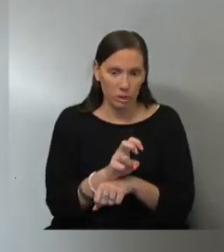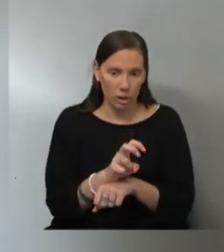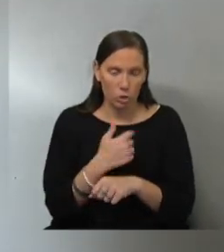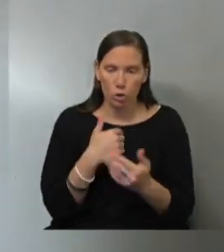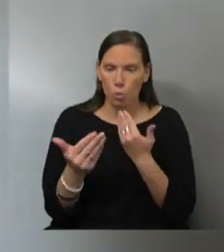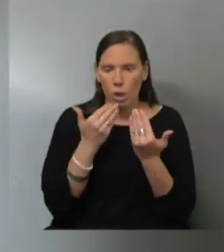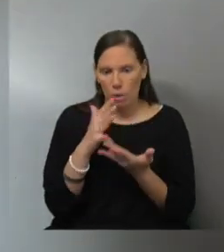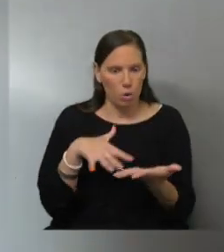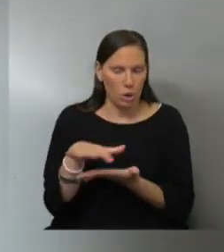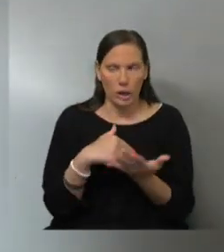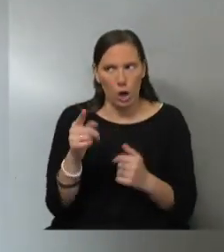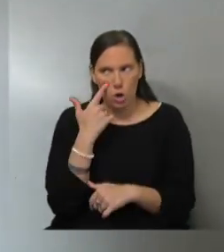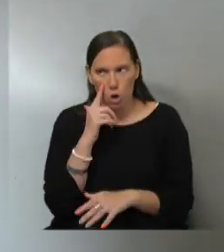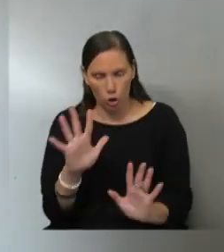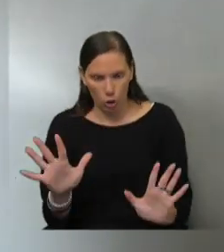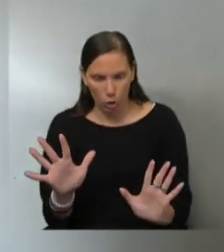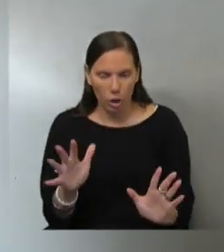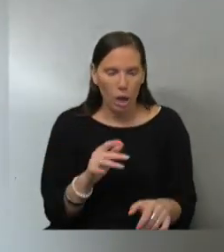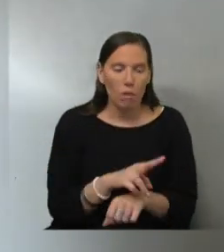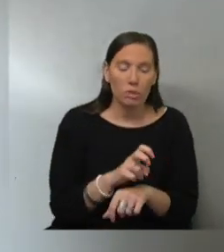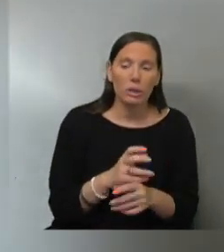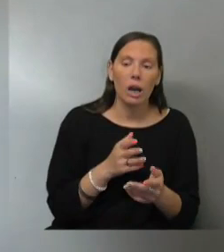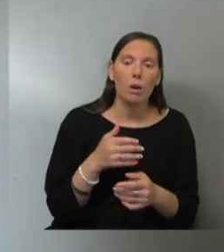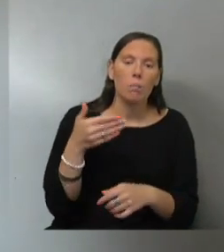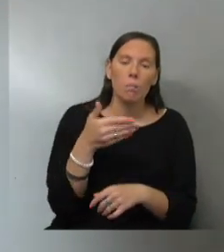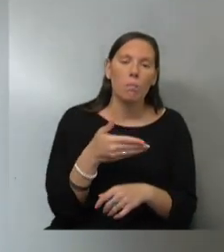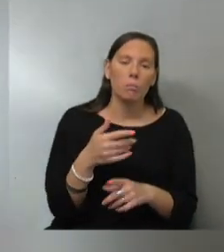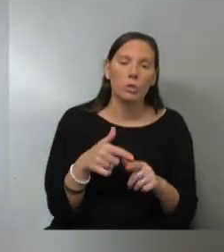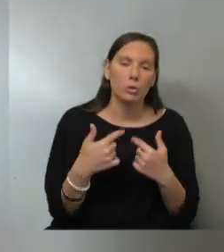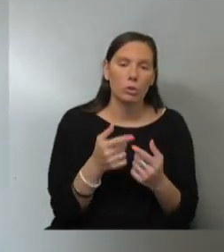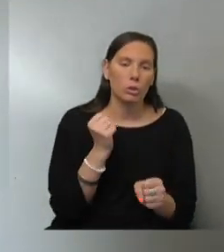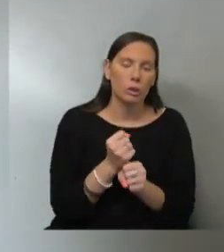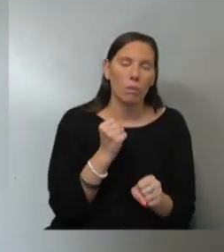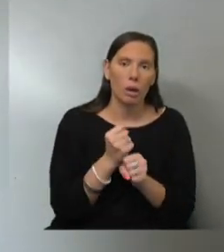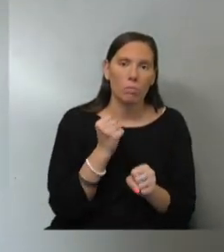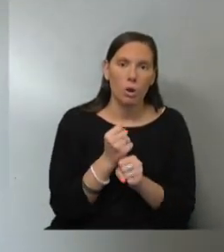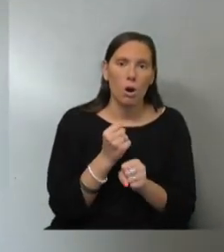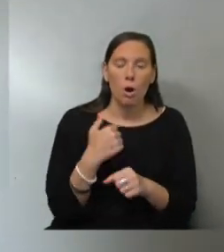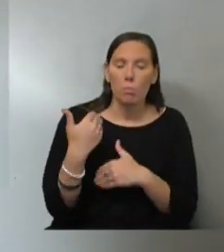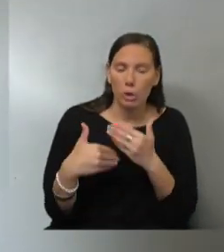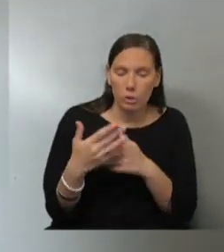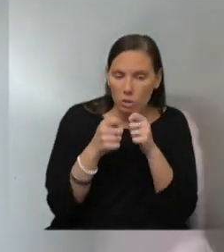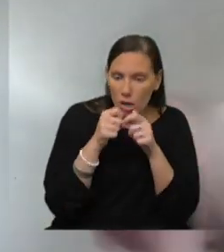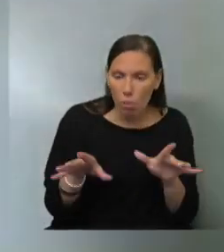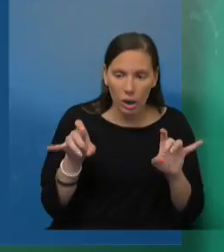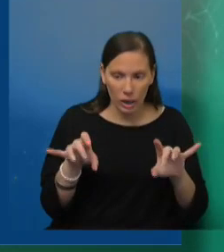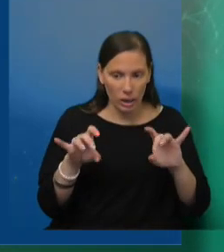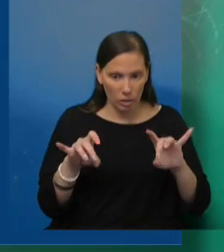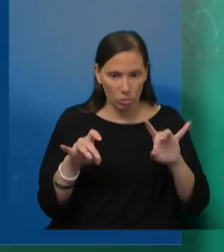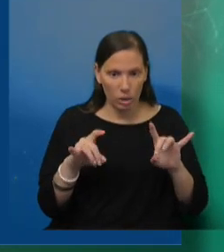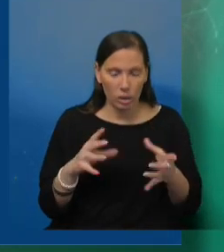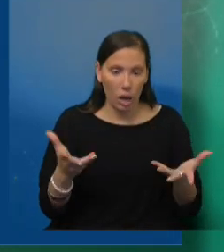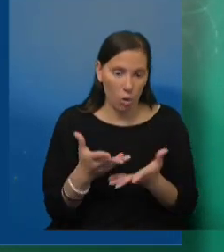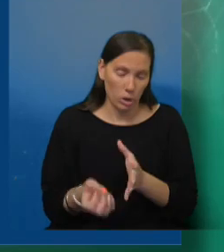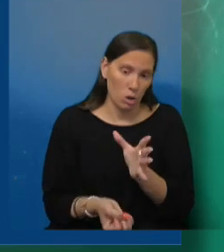voy a hablar de un área que no conozco pero en todos lados están participamos modelo nosotros trabajamos en particular en procesamiento de lenguaje natural que bueno se ha puesto bastante de moda